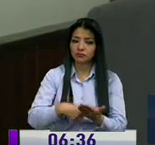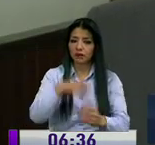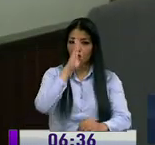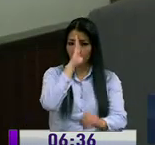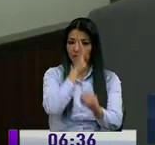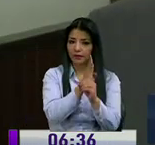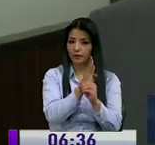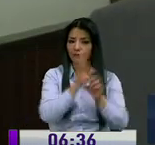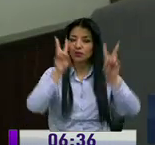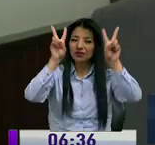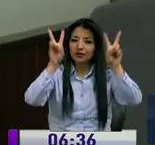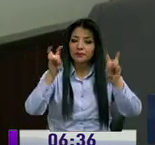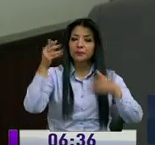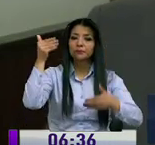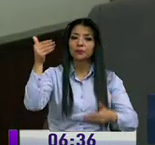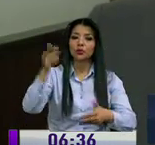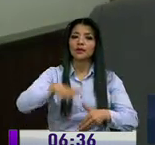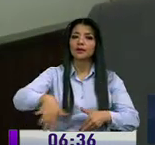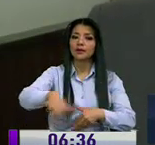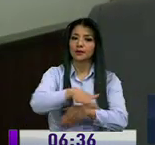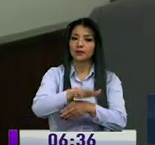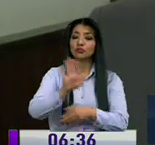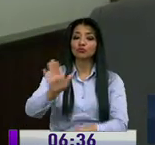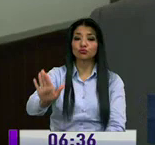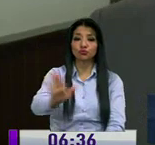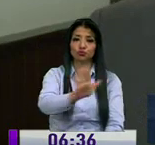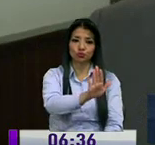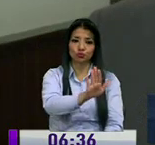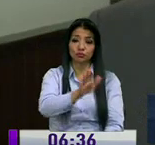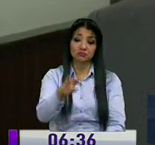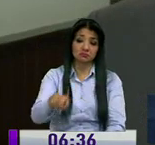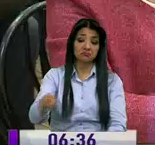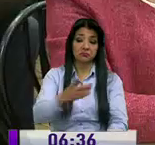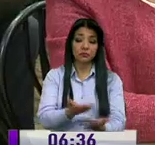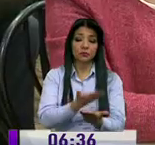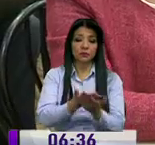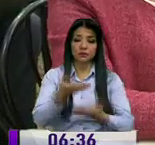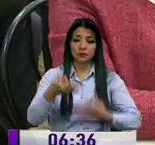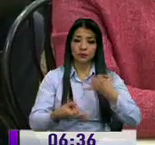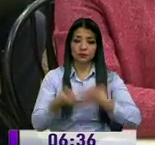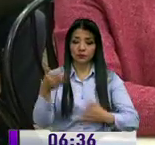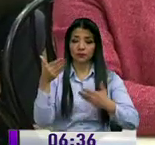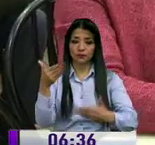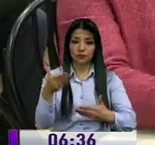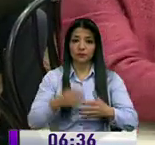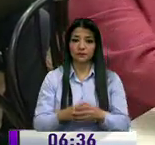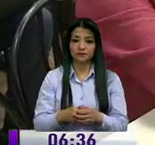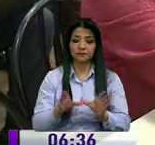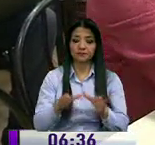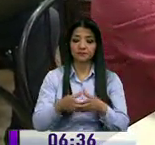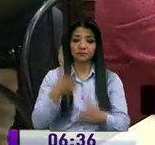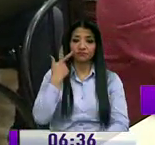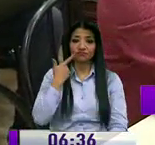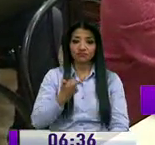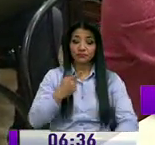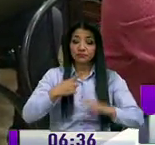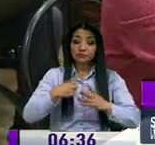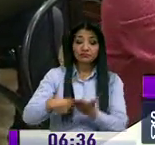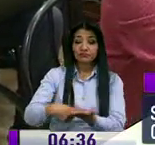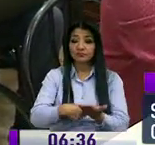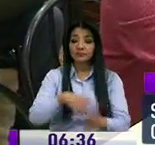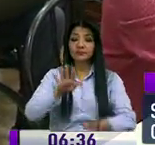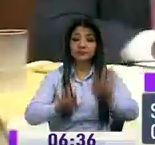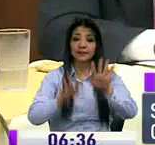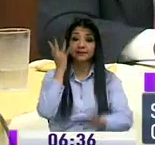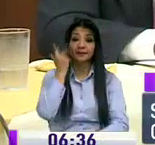coyuntura política que tienen los actores del proceso de juicio político. La Comisión de Fiscalización tiene 15 días para dar trámite a estos